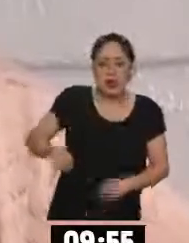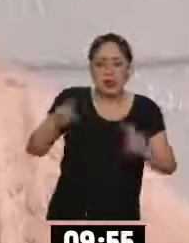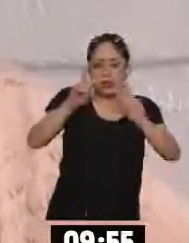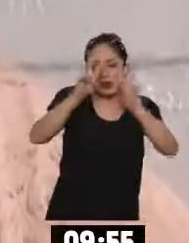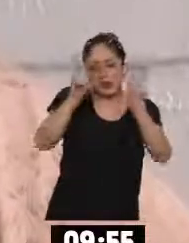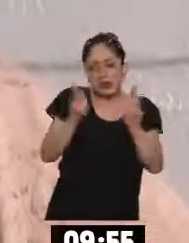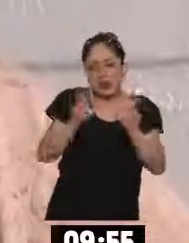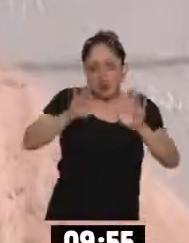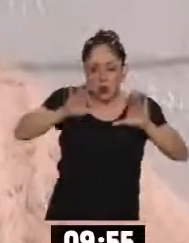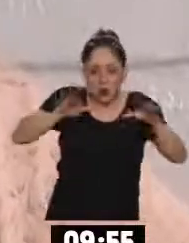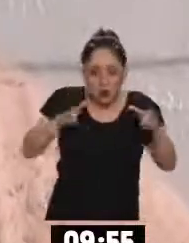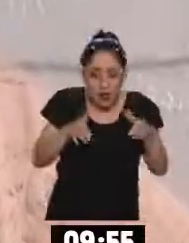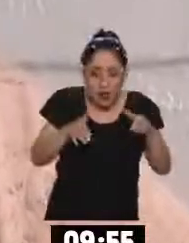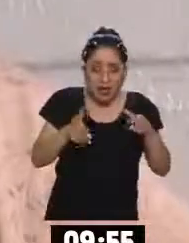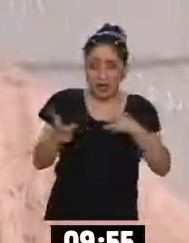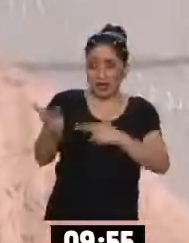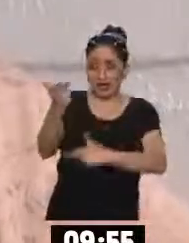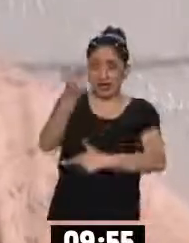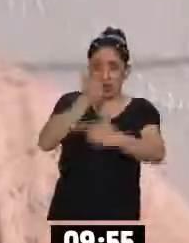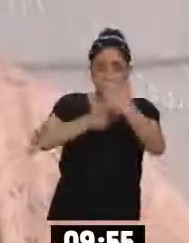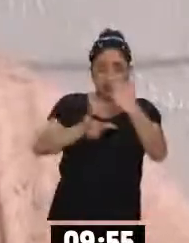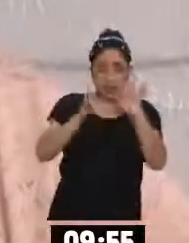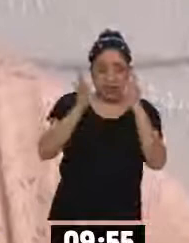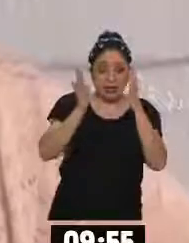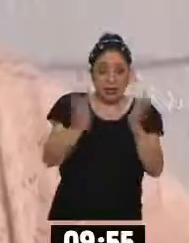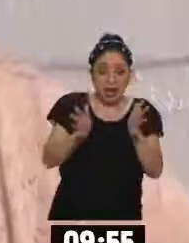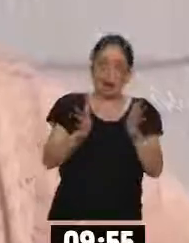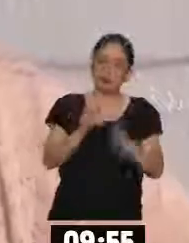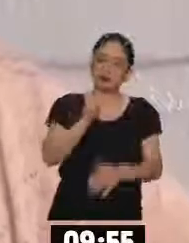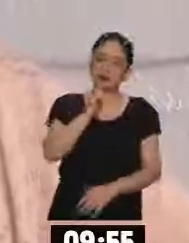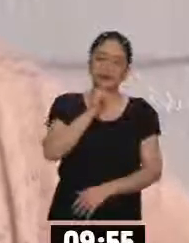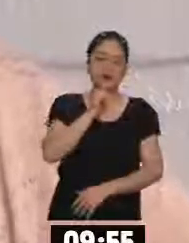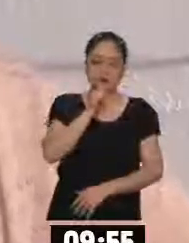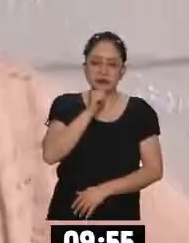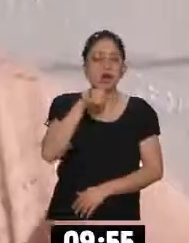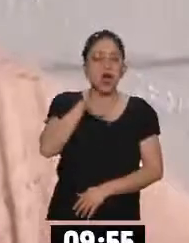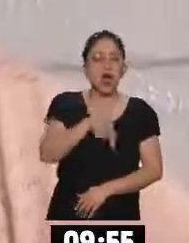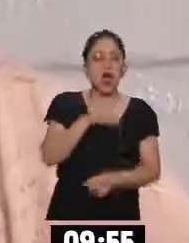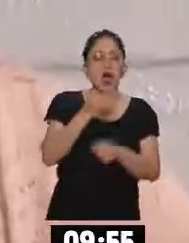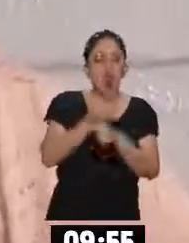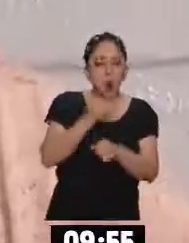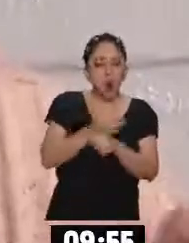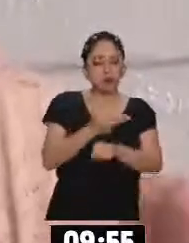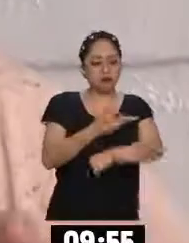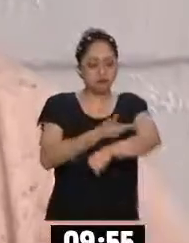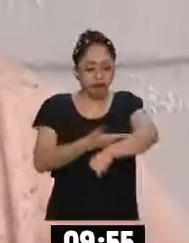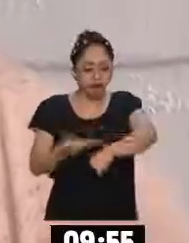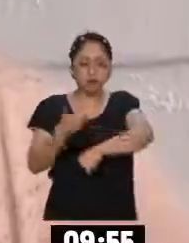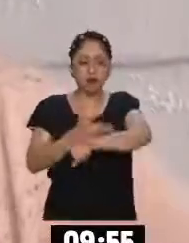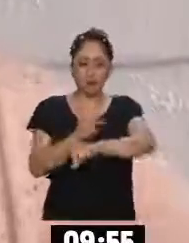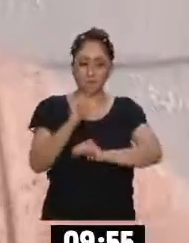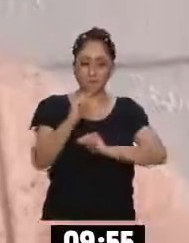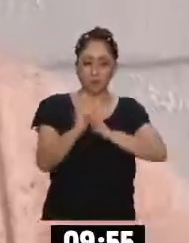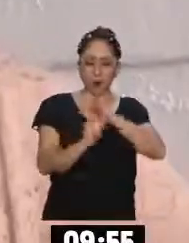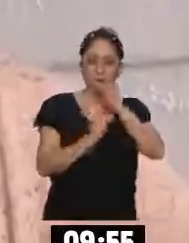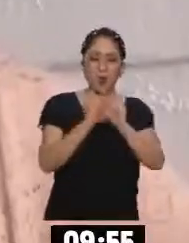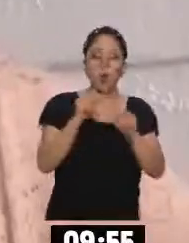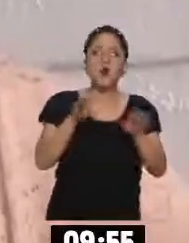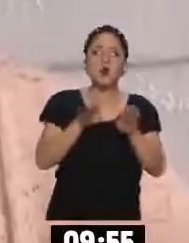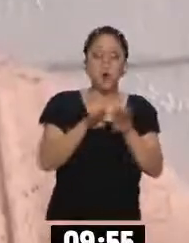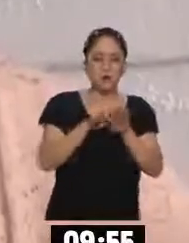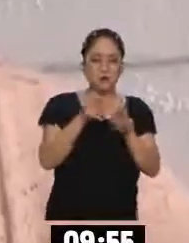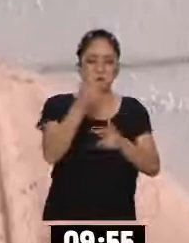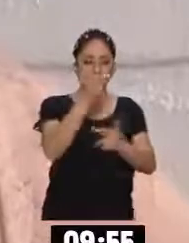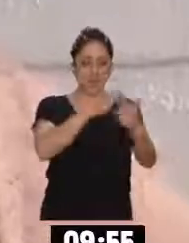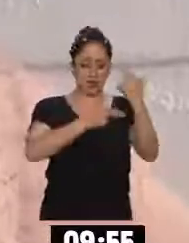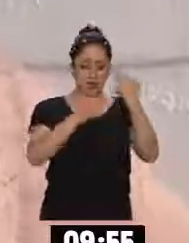ser muy difícil. Entonces estamos transitando de a poco a un escenario de regreso muy paulatino en estos meses, con la